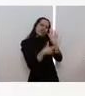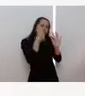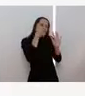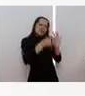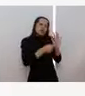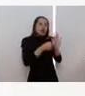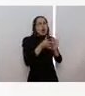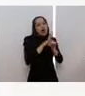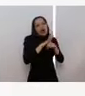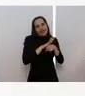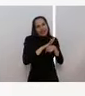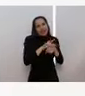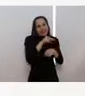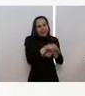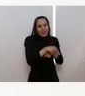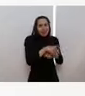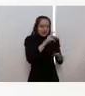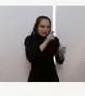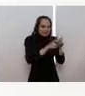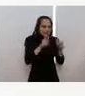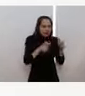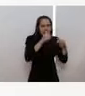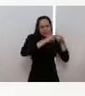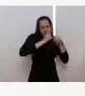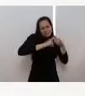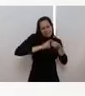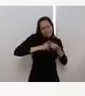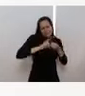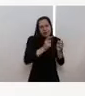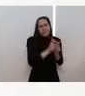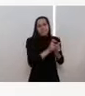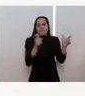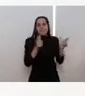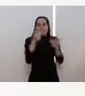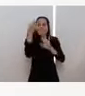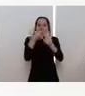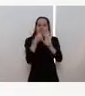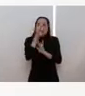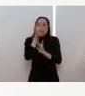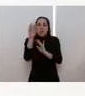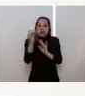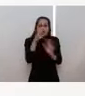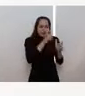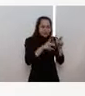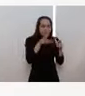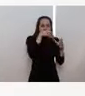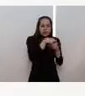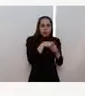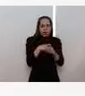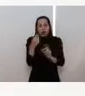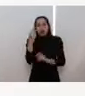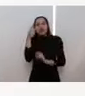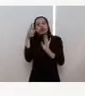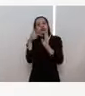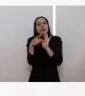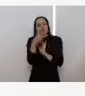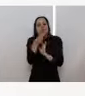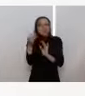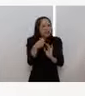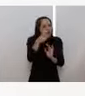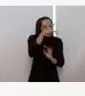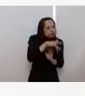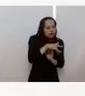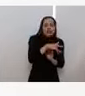19 la atención del paciente hospitalizado se elevó a mil 90 pacientes 2300 de ellos se manejaron ambulatoriamente